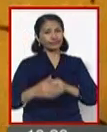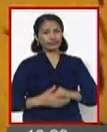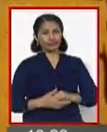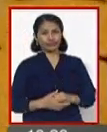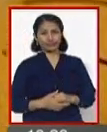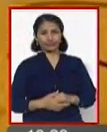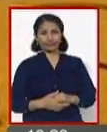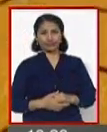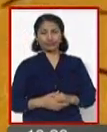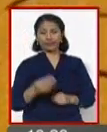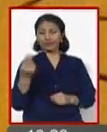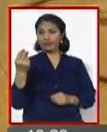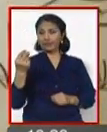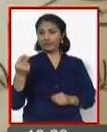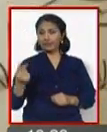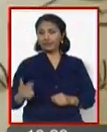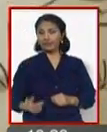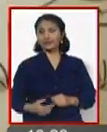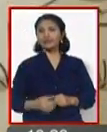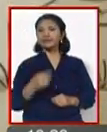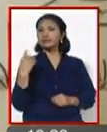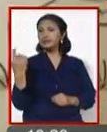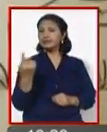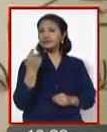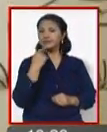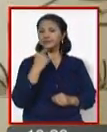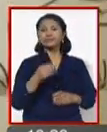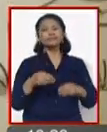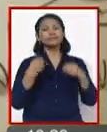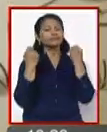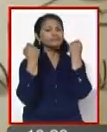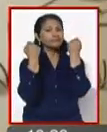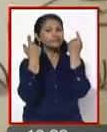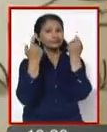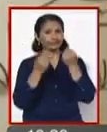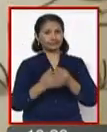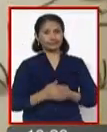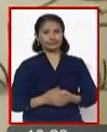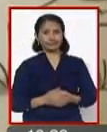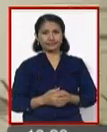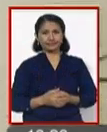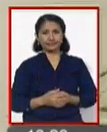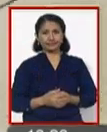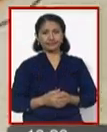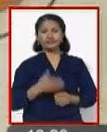¿no? Mi perro está siempre dándome sorpresas